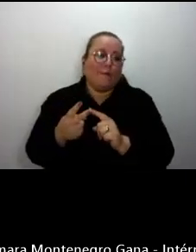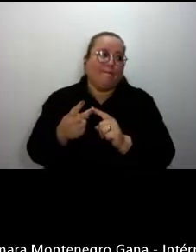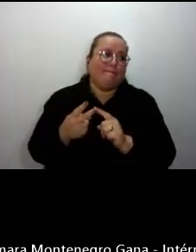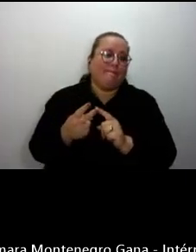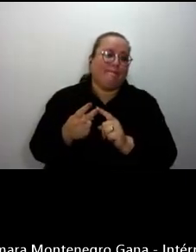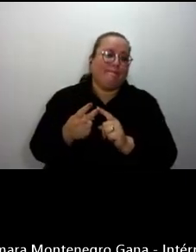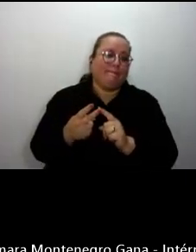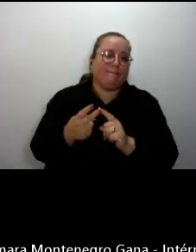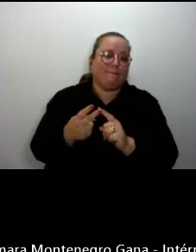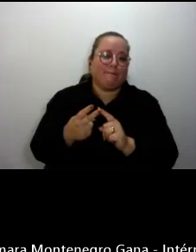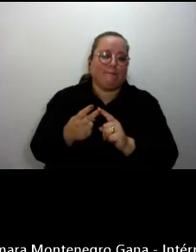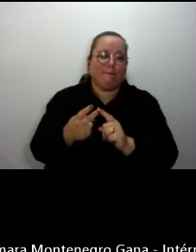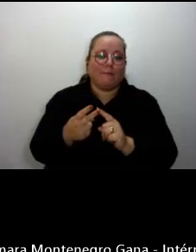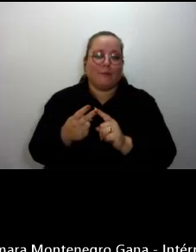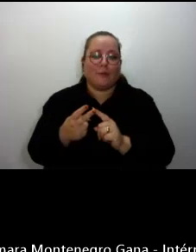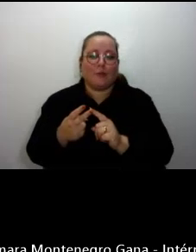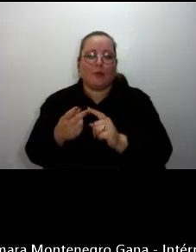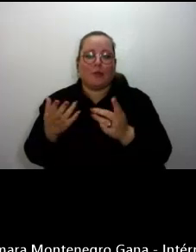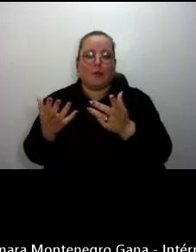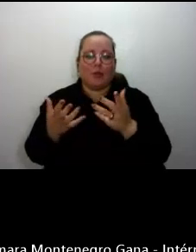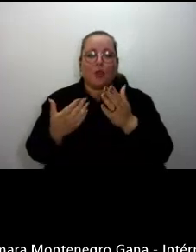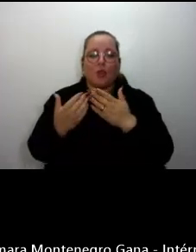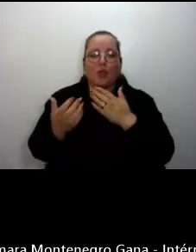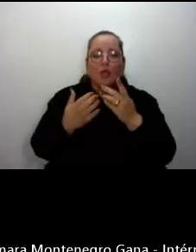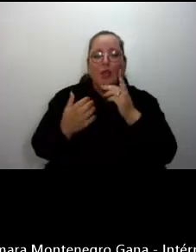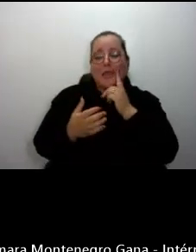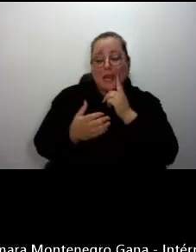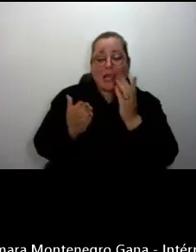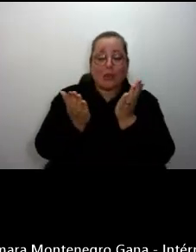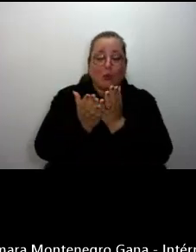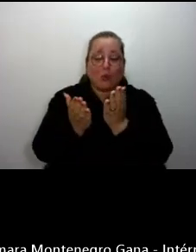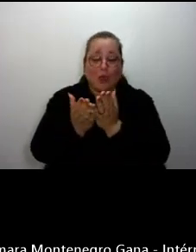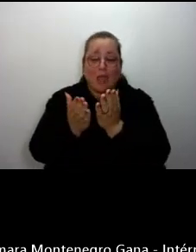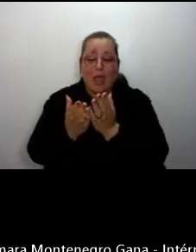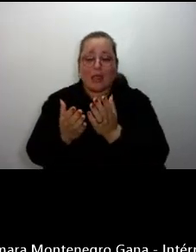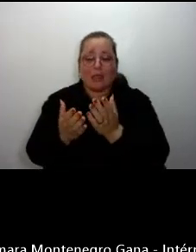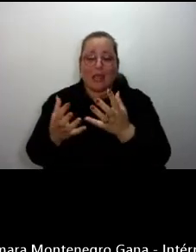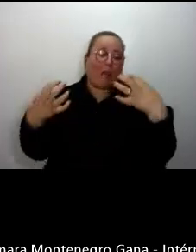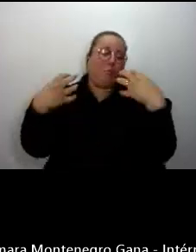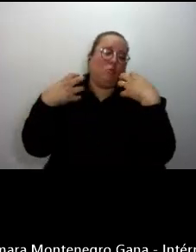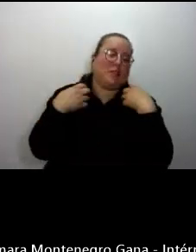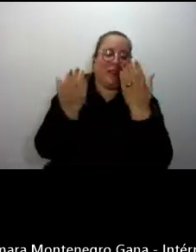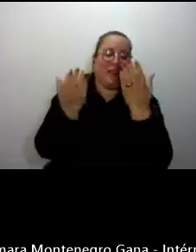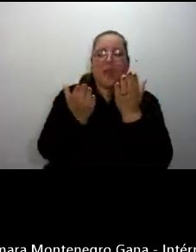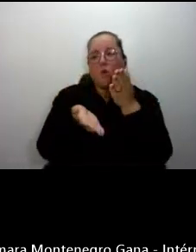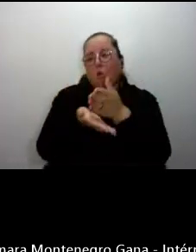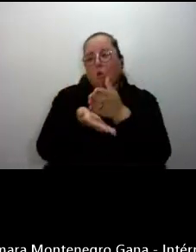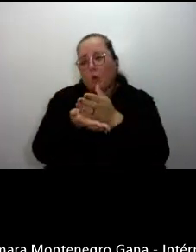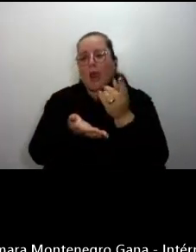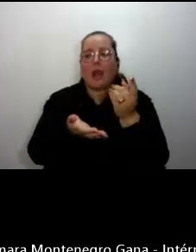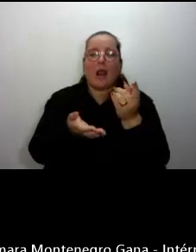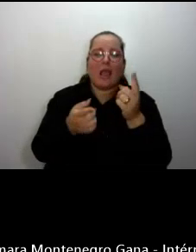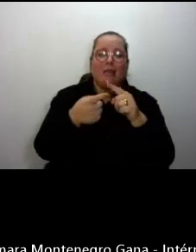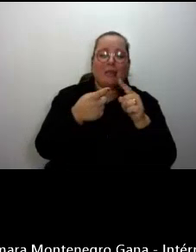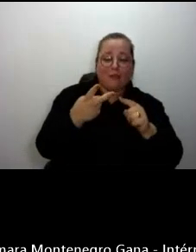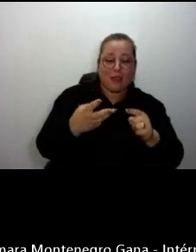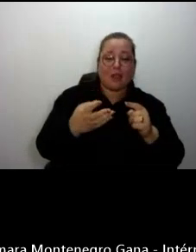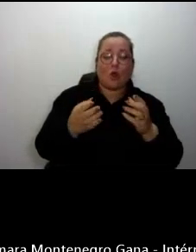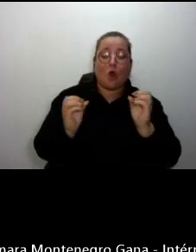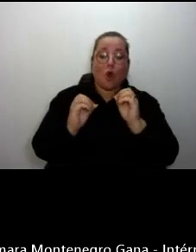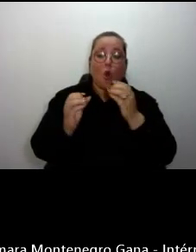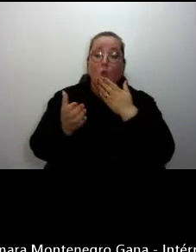la demanda en la cual se encuentra expuesto el estudiante, ¿verdad?, a la carga académica, por ejemplo, y el eje reactivo en el